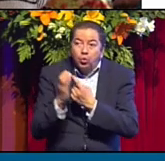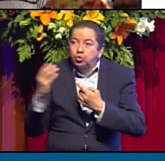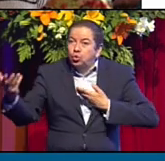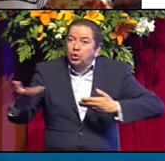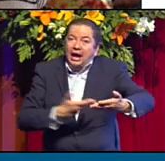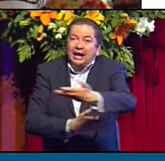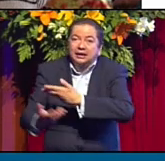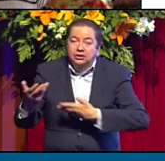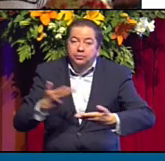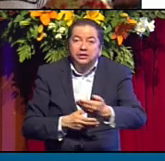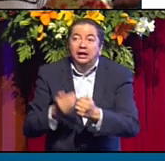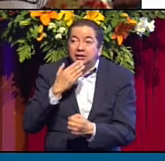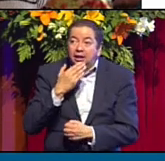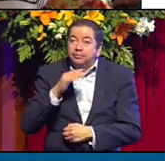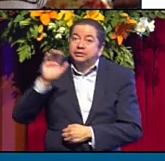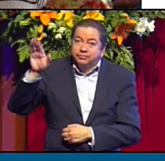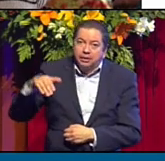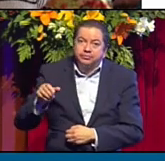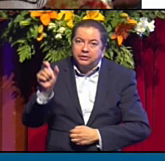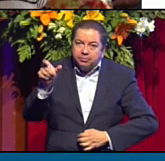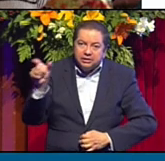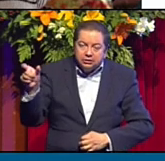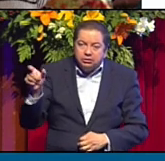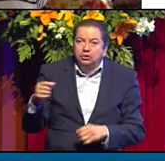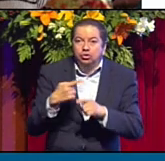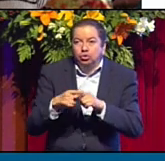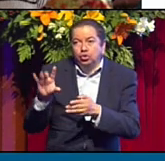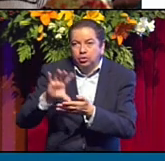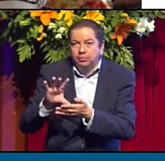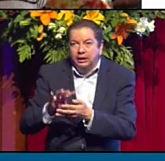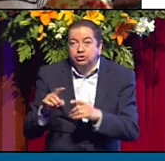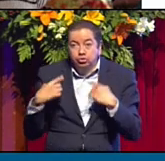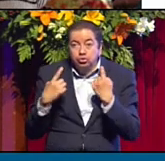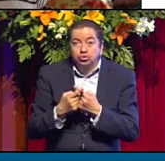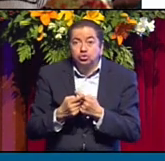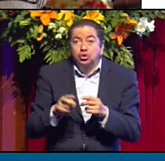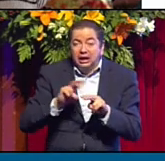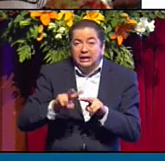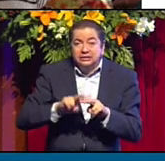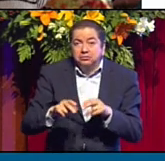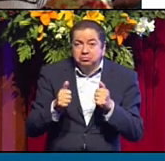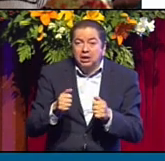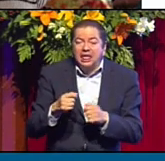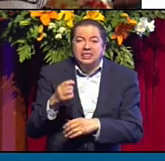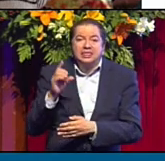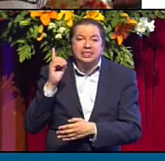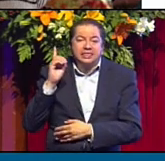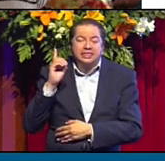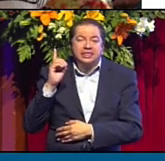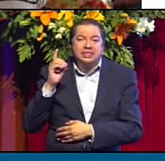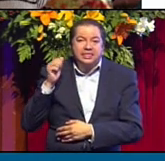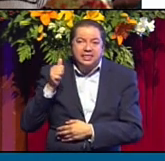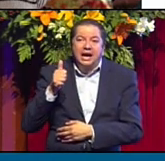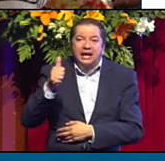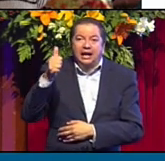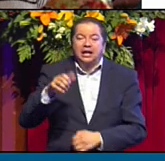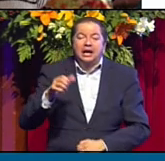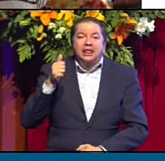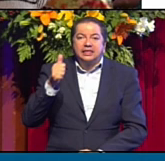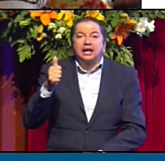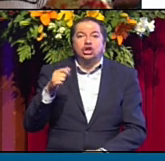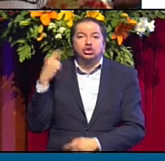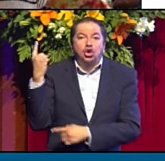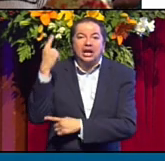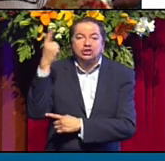oficina al mundo migrante. Y parece que no lo hicimos tan mal. El director nacional nos entrega el sello de